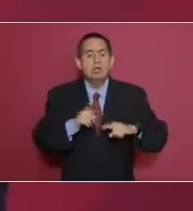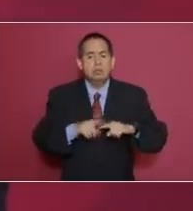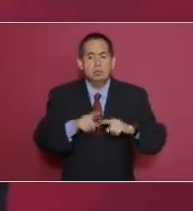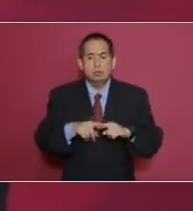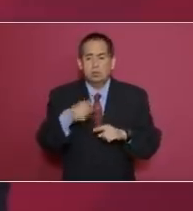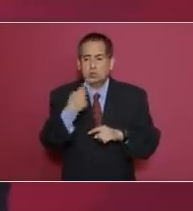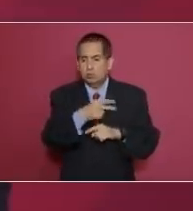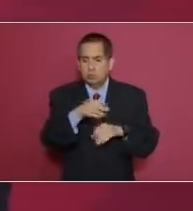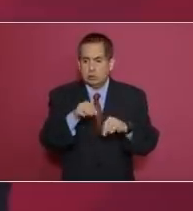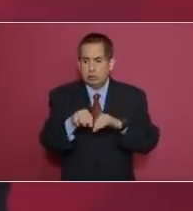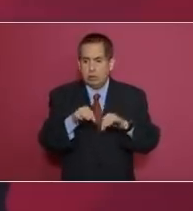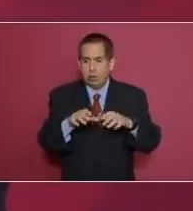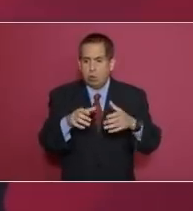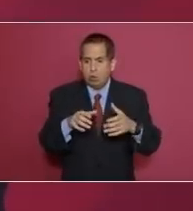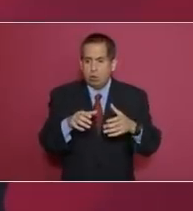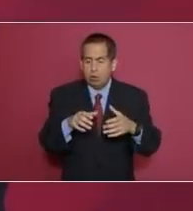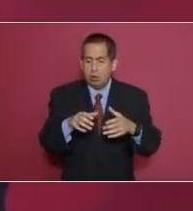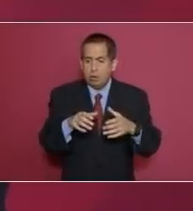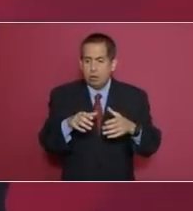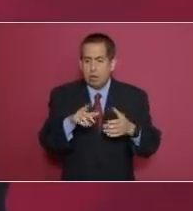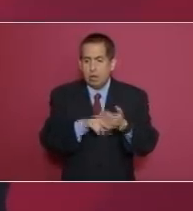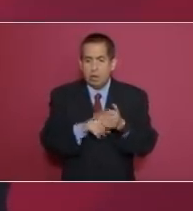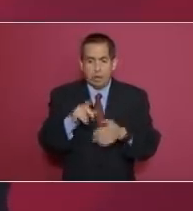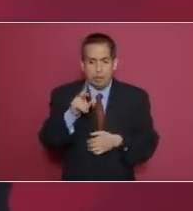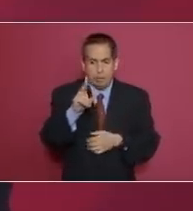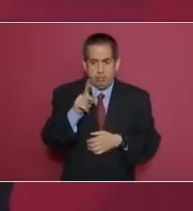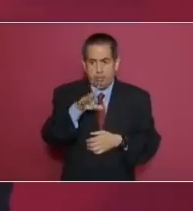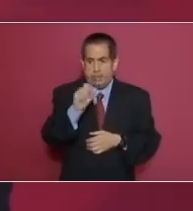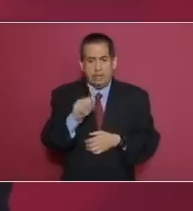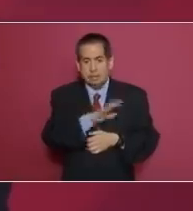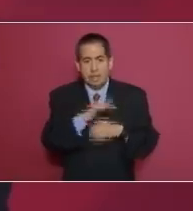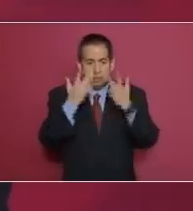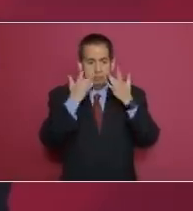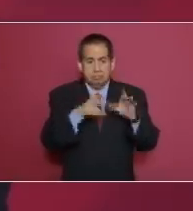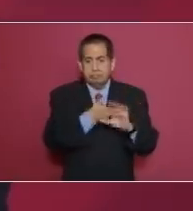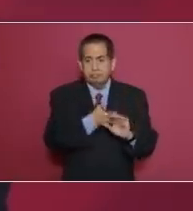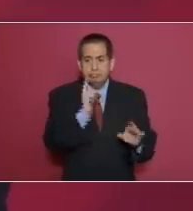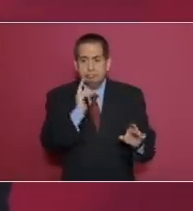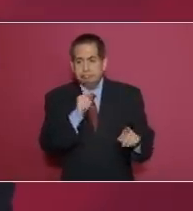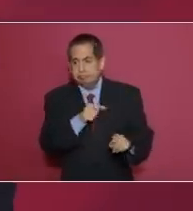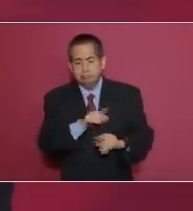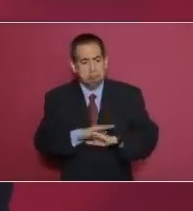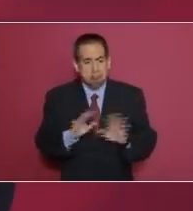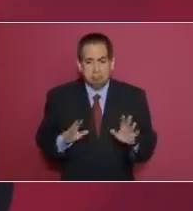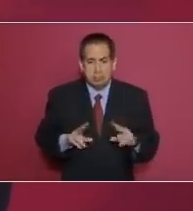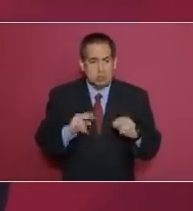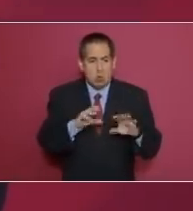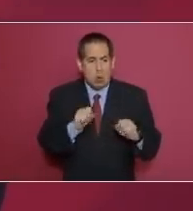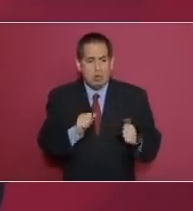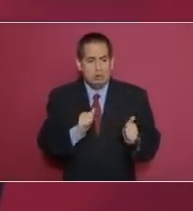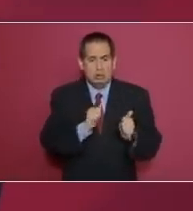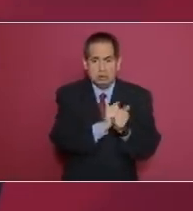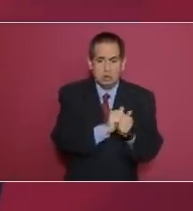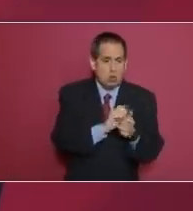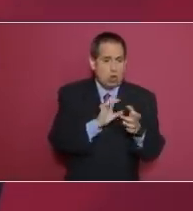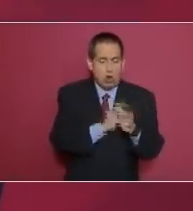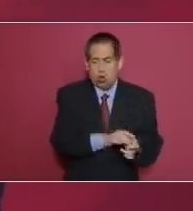sus funciones en el Partido Encuentro Social, ya no tiene que